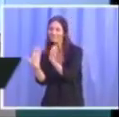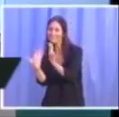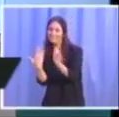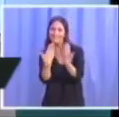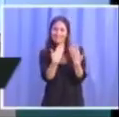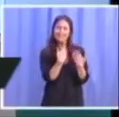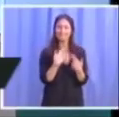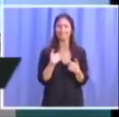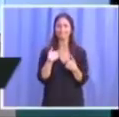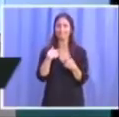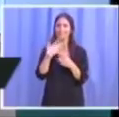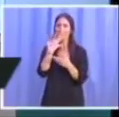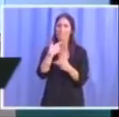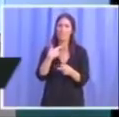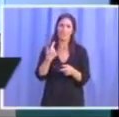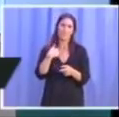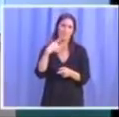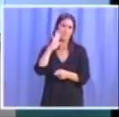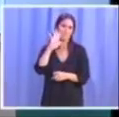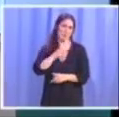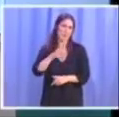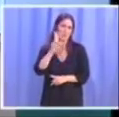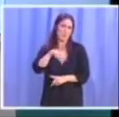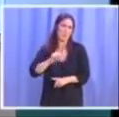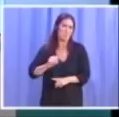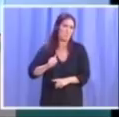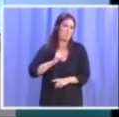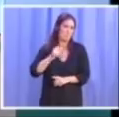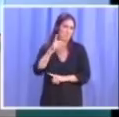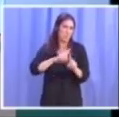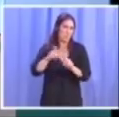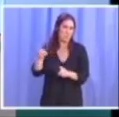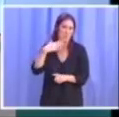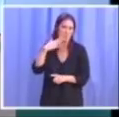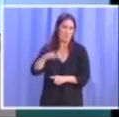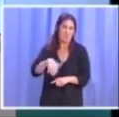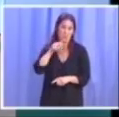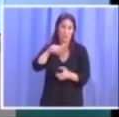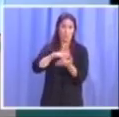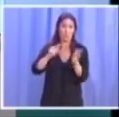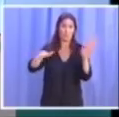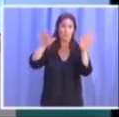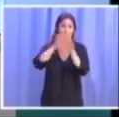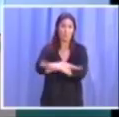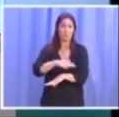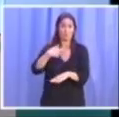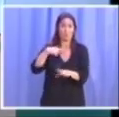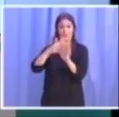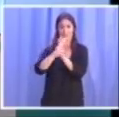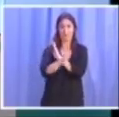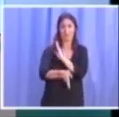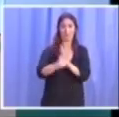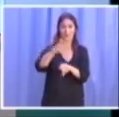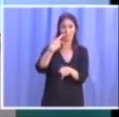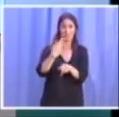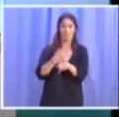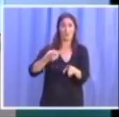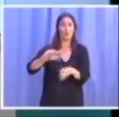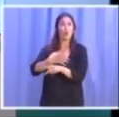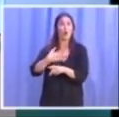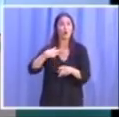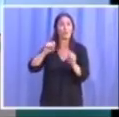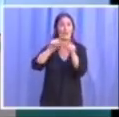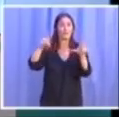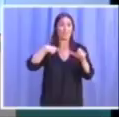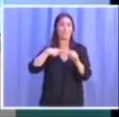me gustaría, y creo que no va a haber inconveniente por parte del señor Cuenca, de que como esta noche se está emitiendo en directo por Gol Televisión a nuestro